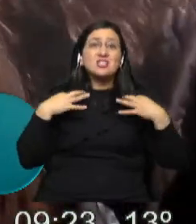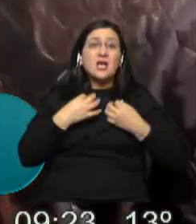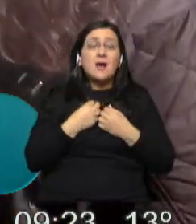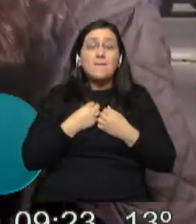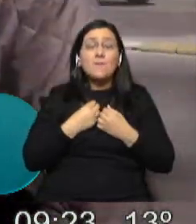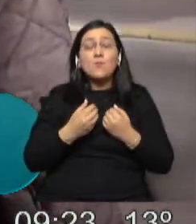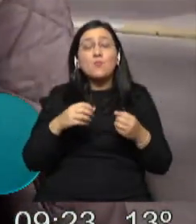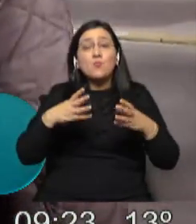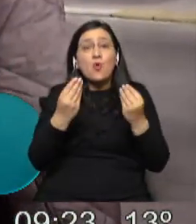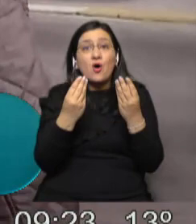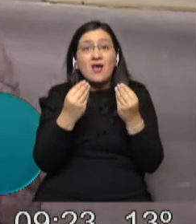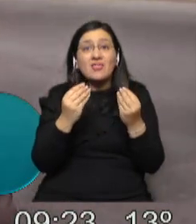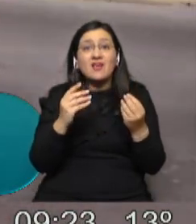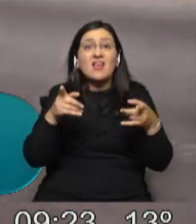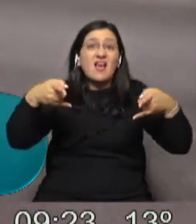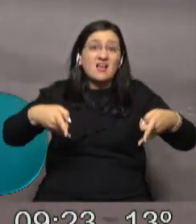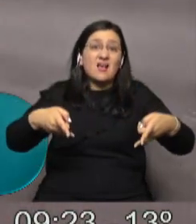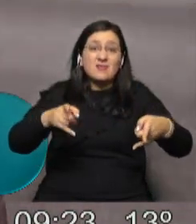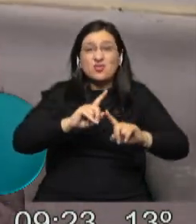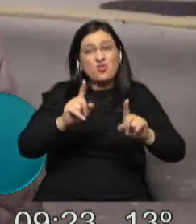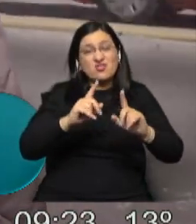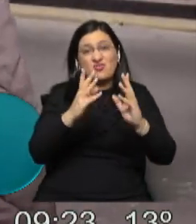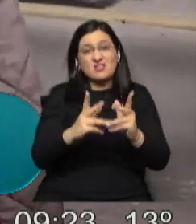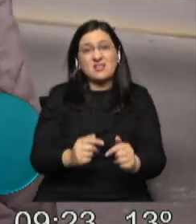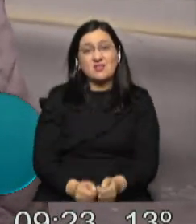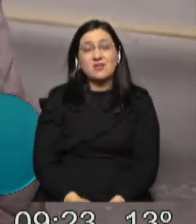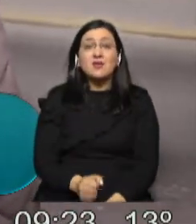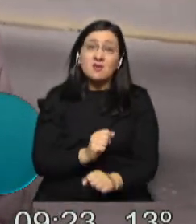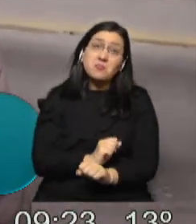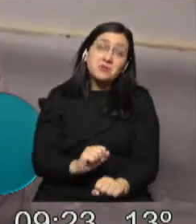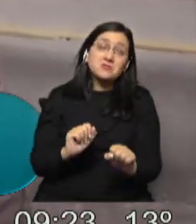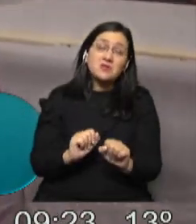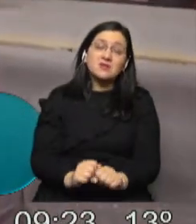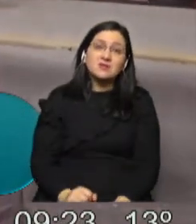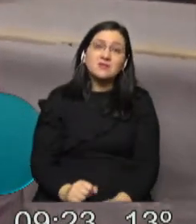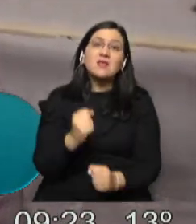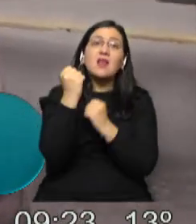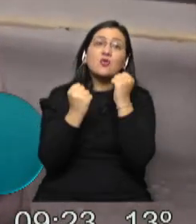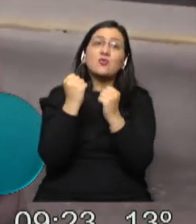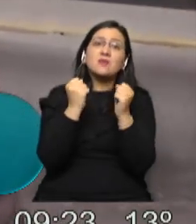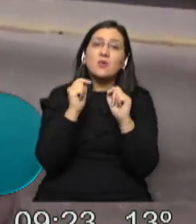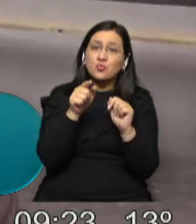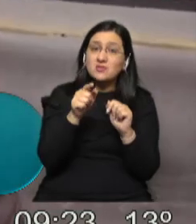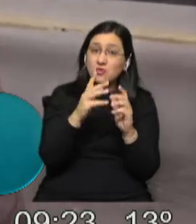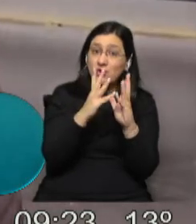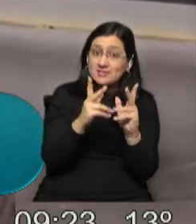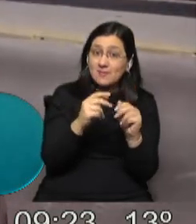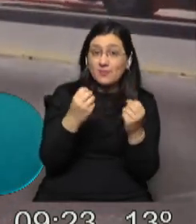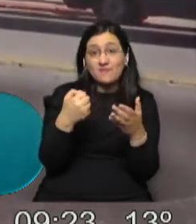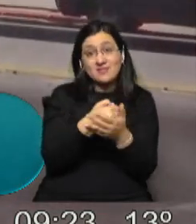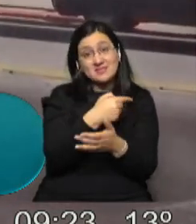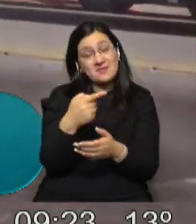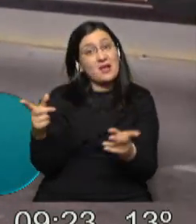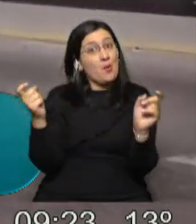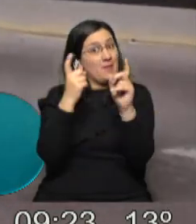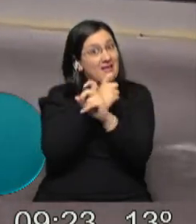que eso como que también se toma como un símbolo de no organización o no? Puede ser, sí. En la economía también ustedes se organizan, porque veo que el fin de semana es